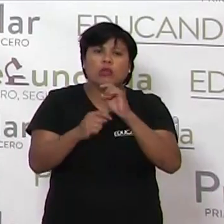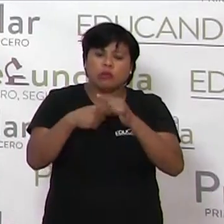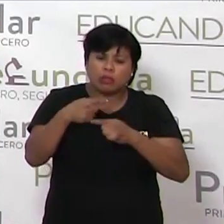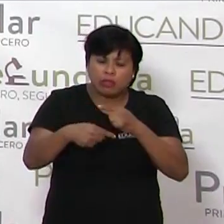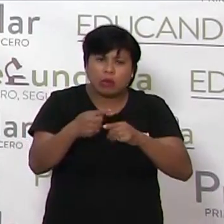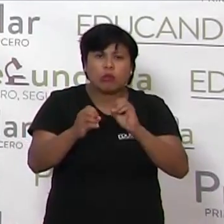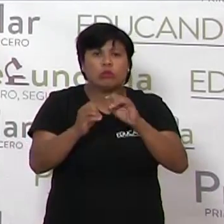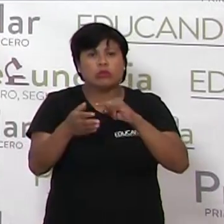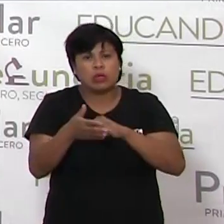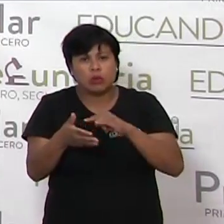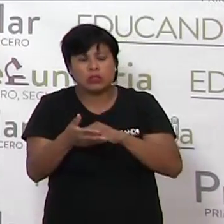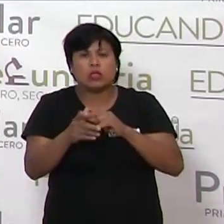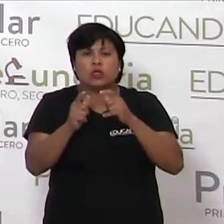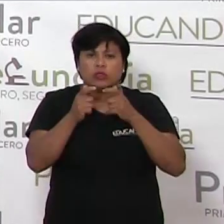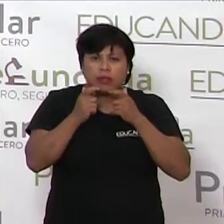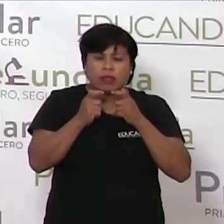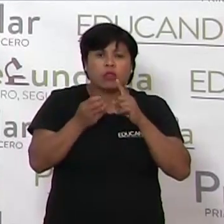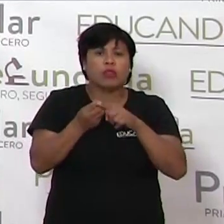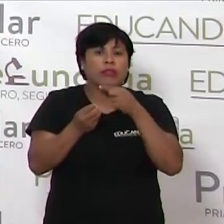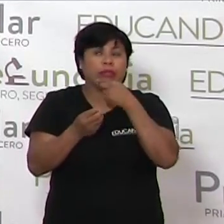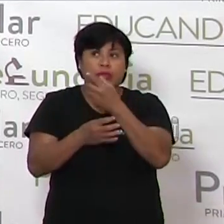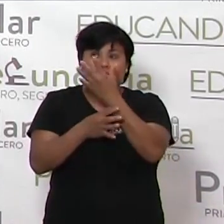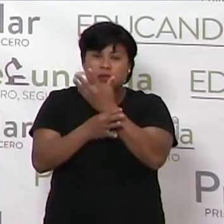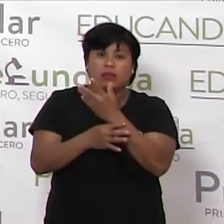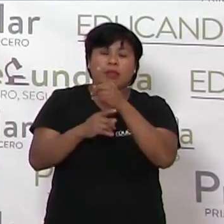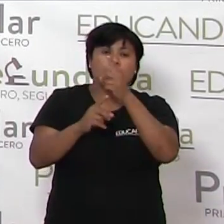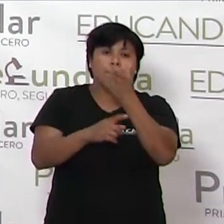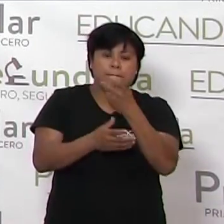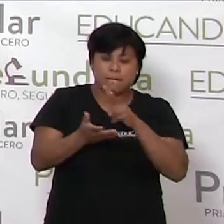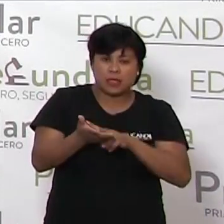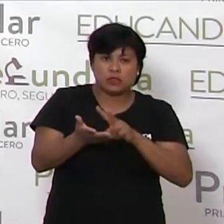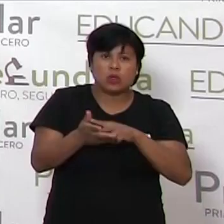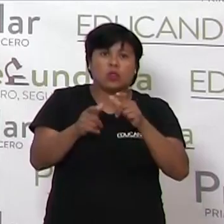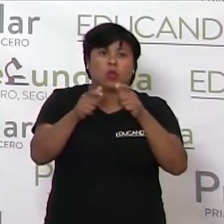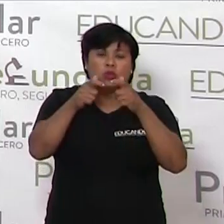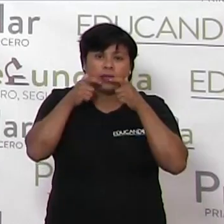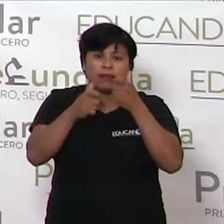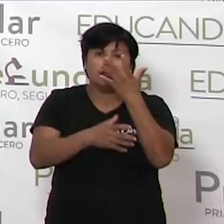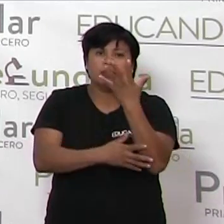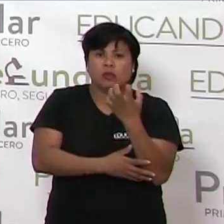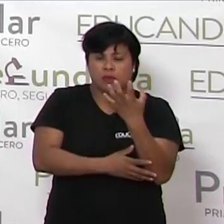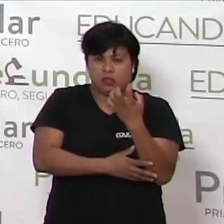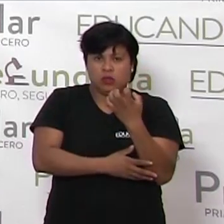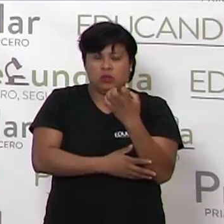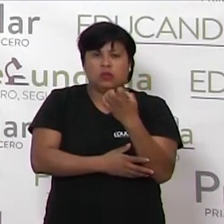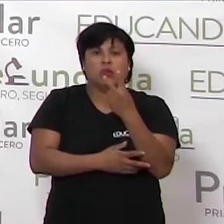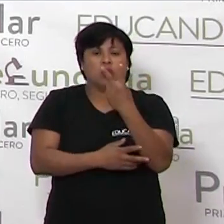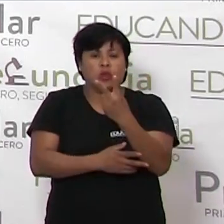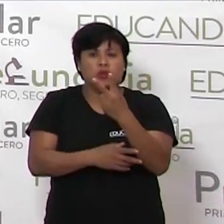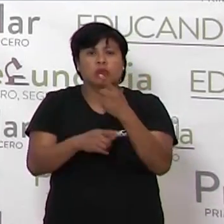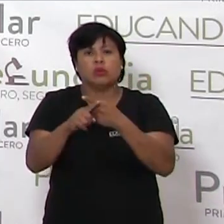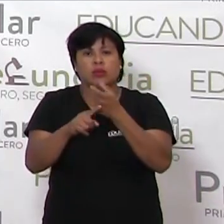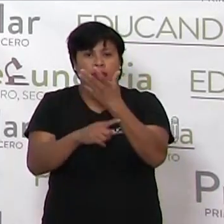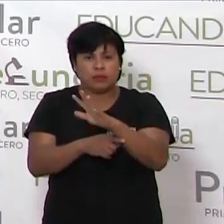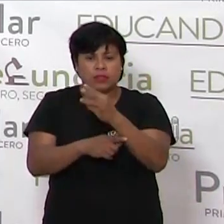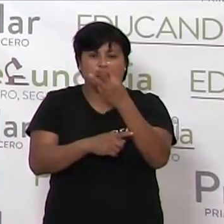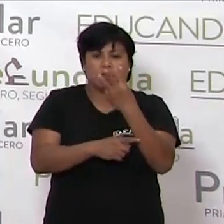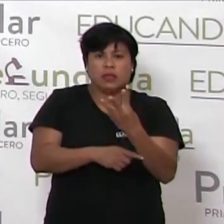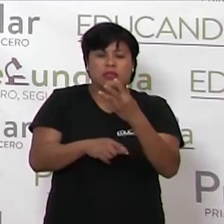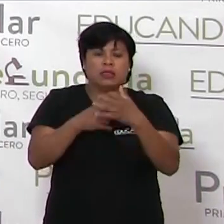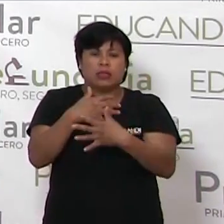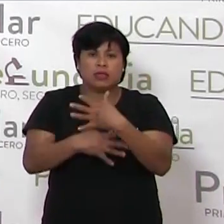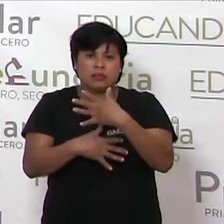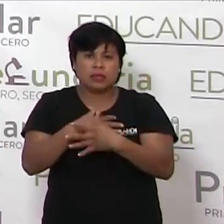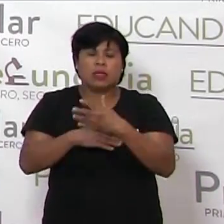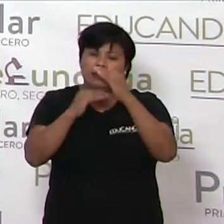los tacos, los sándwiches, las tostadas, donde vienen ahí los precios. Una tostada, 5 pesos. 2 tostadas, 10 pesos. 3